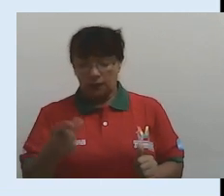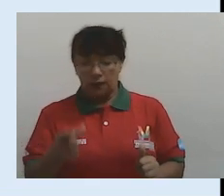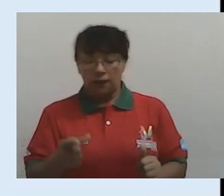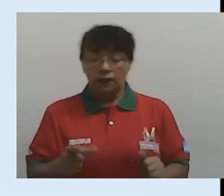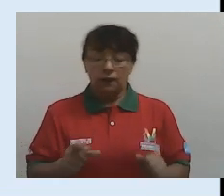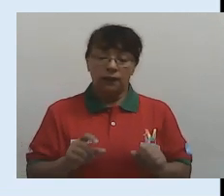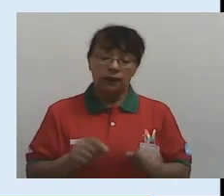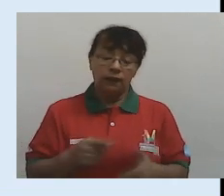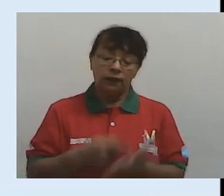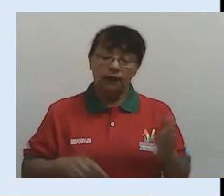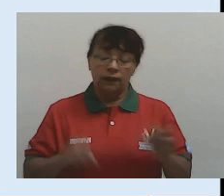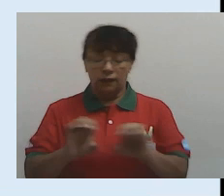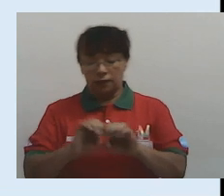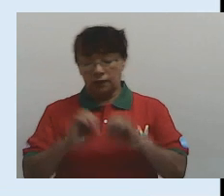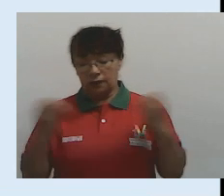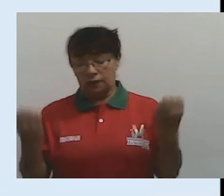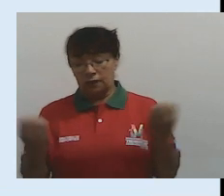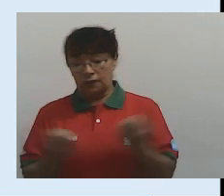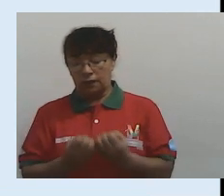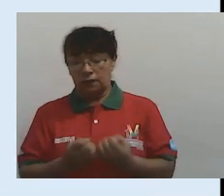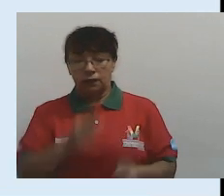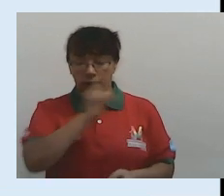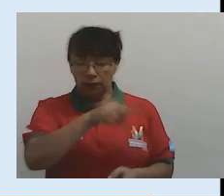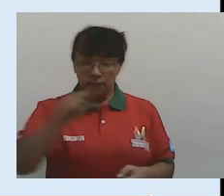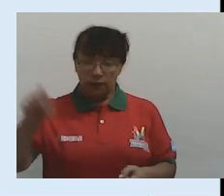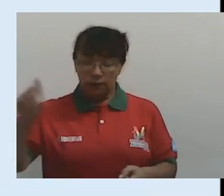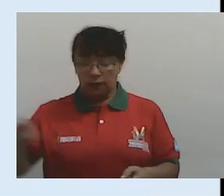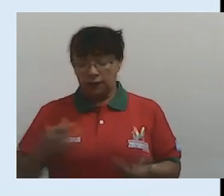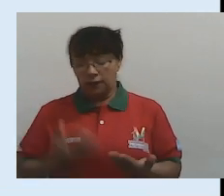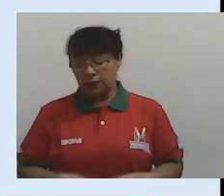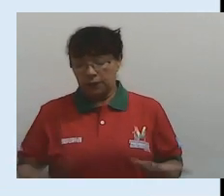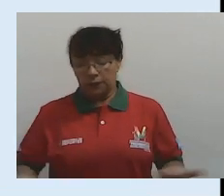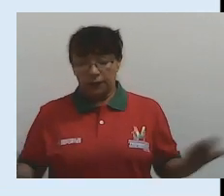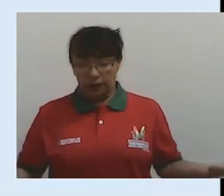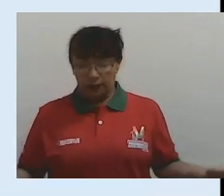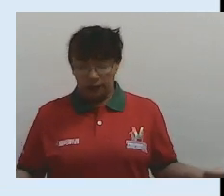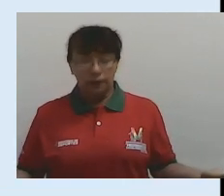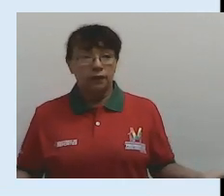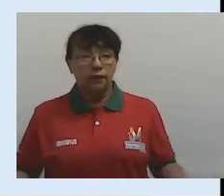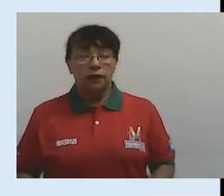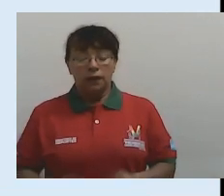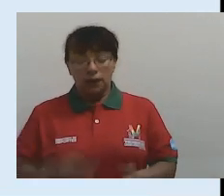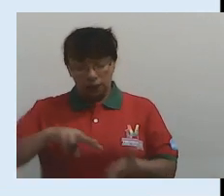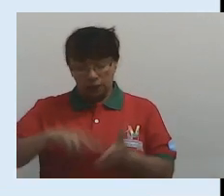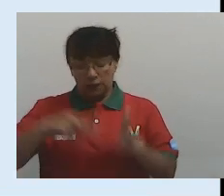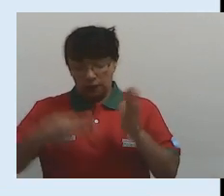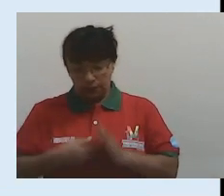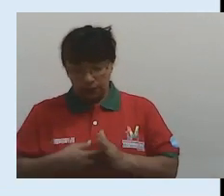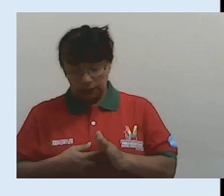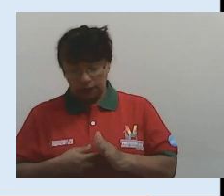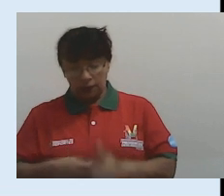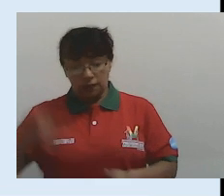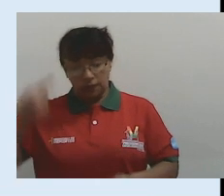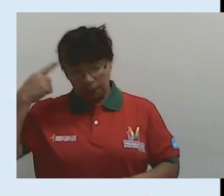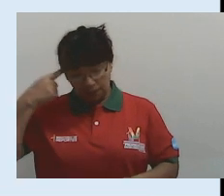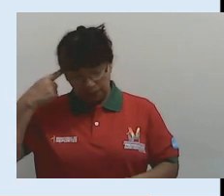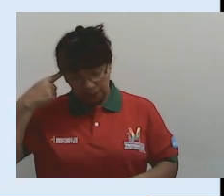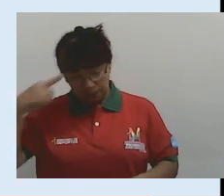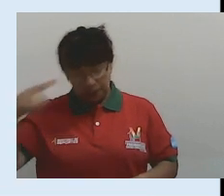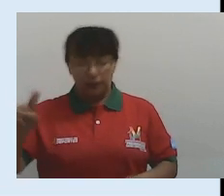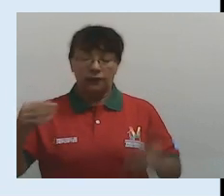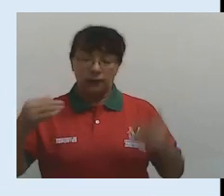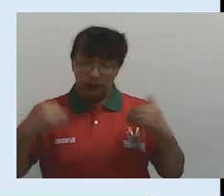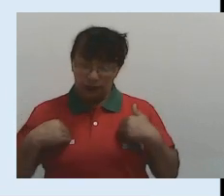evento. Ustedes tienen que preparar todo el material necesario. Eso significa que para la jornada tienen que